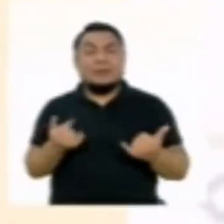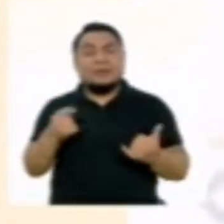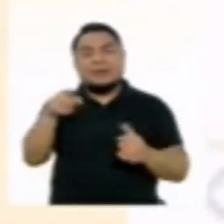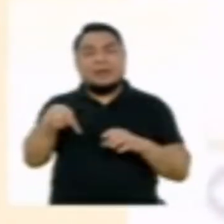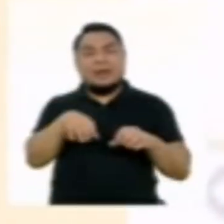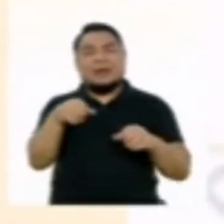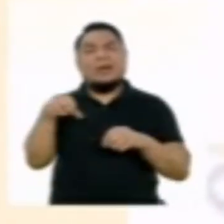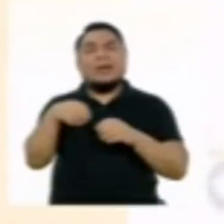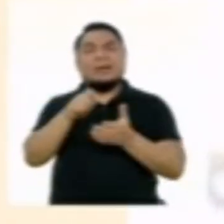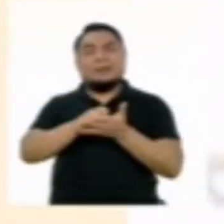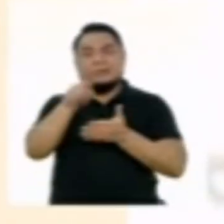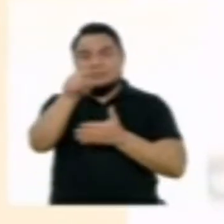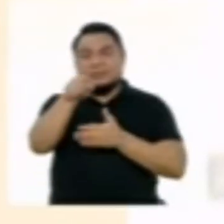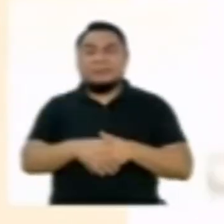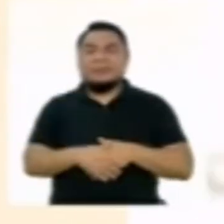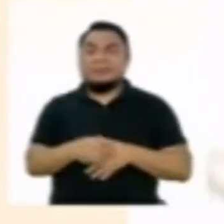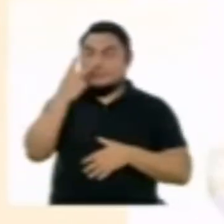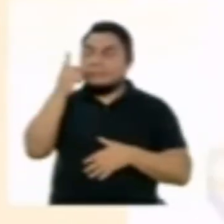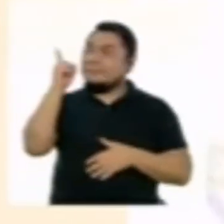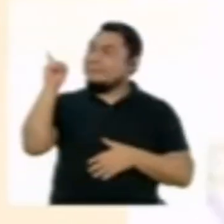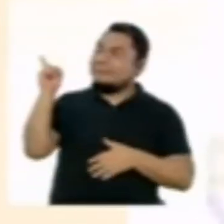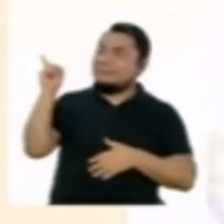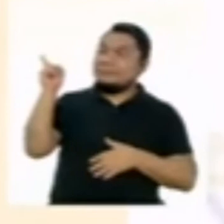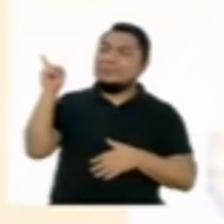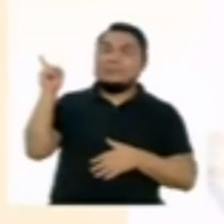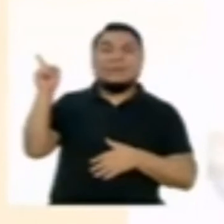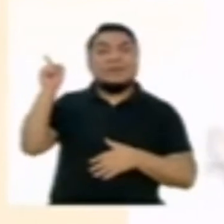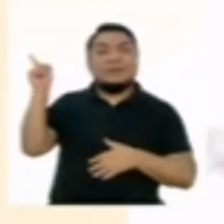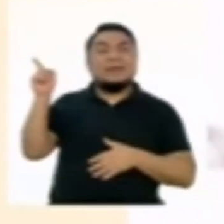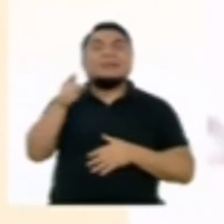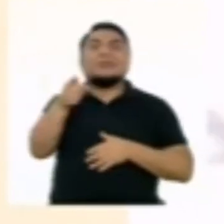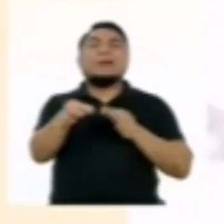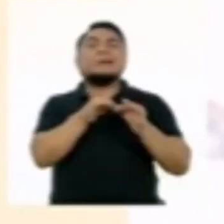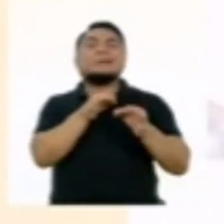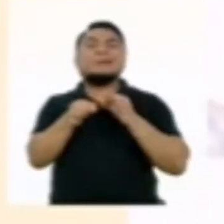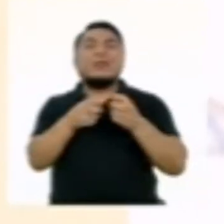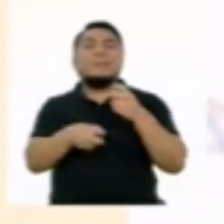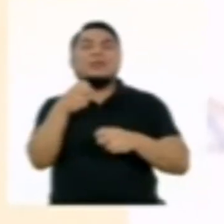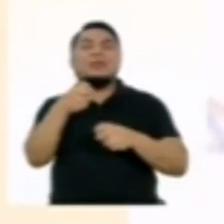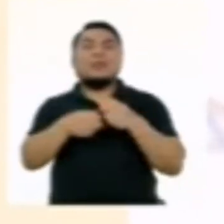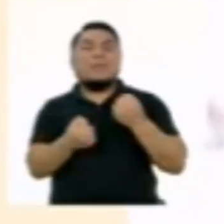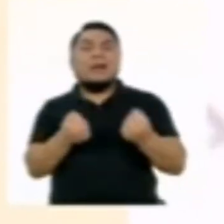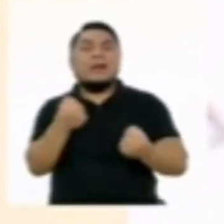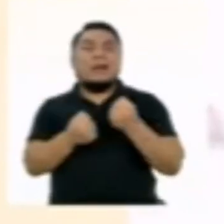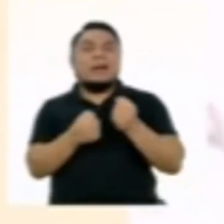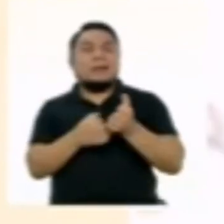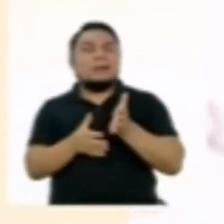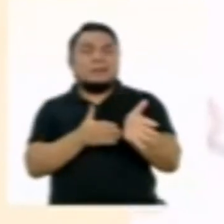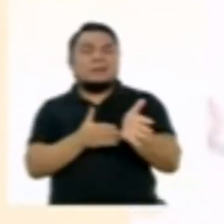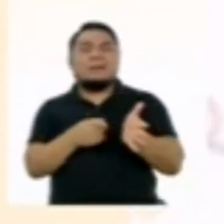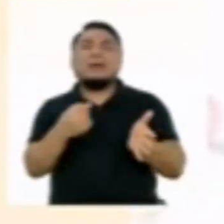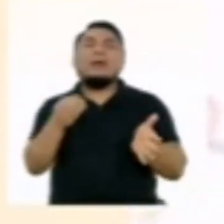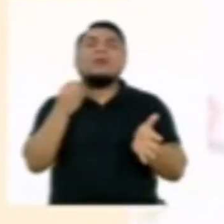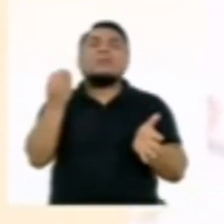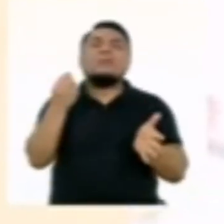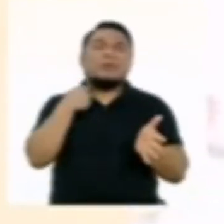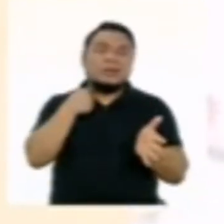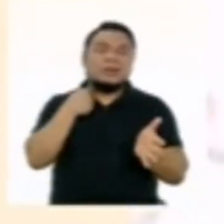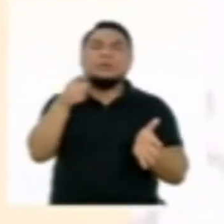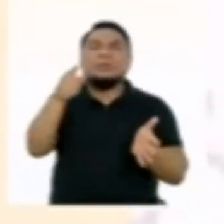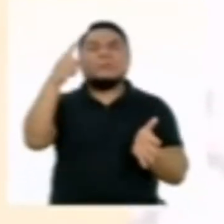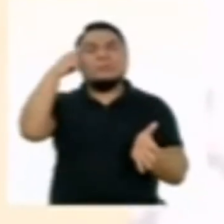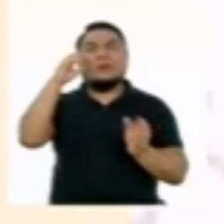Ahora el reto es de ustedes. Hagan un cuadro como este en el que expliquen el problema del caos vehicular, sus causas, consecuencias y